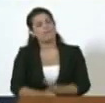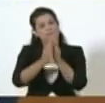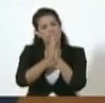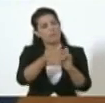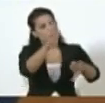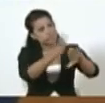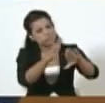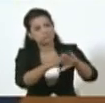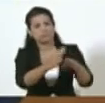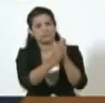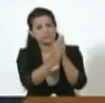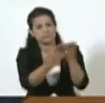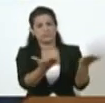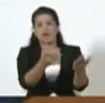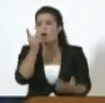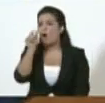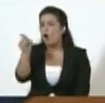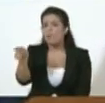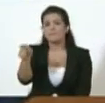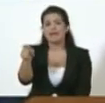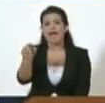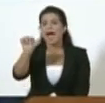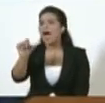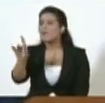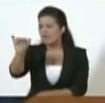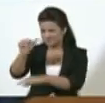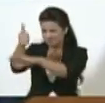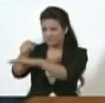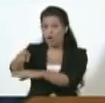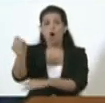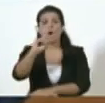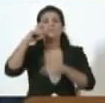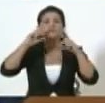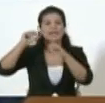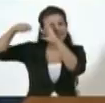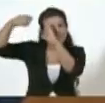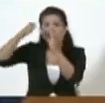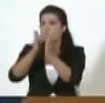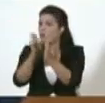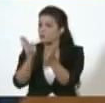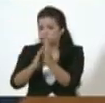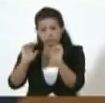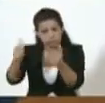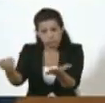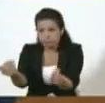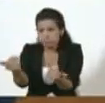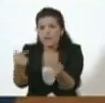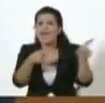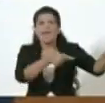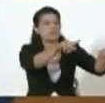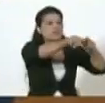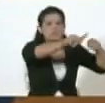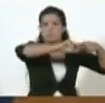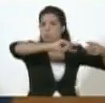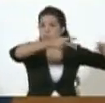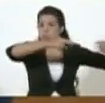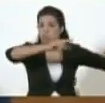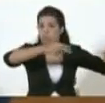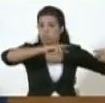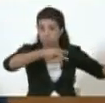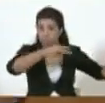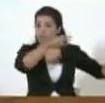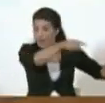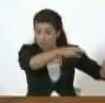reaccionar, camarada Dan, cineastas del país. Y vamos a la batalla, pues. Ellos dicen sus basuras y sus